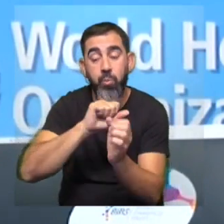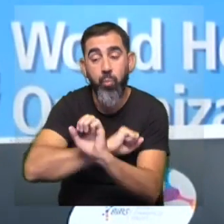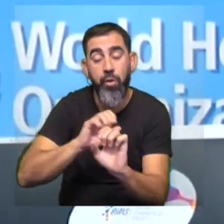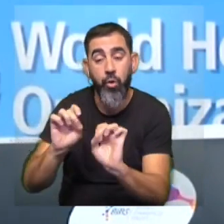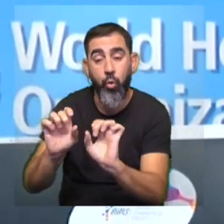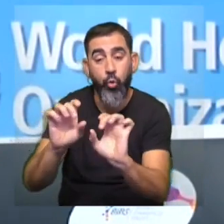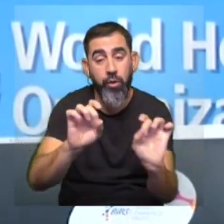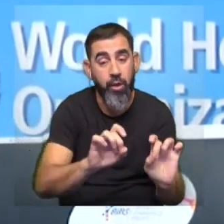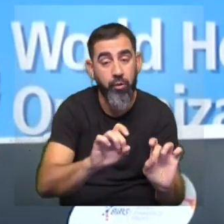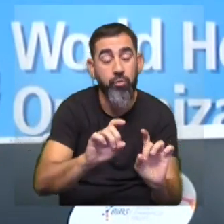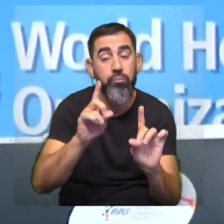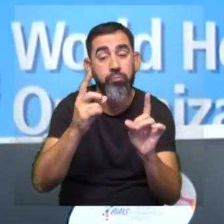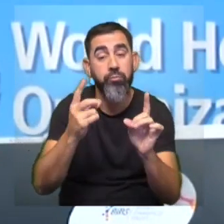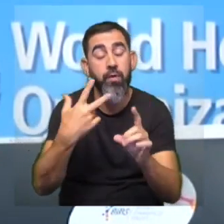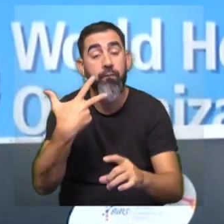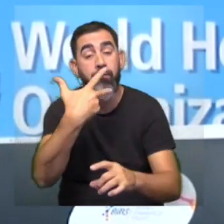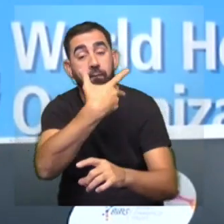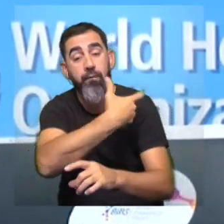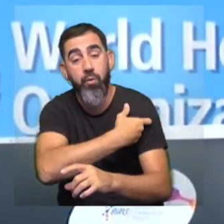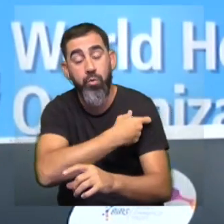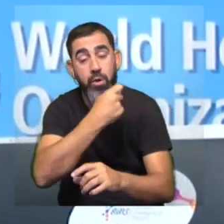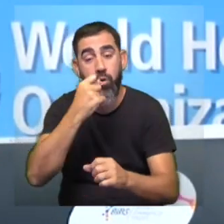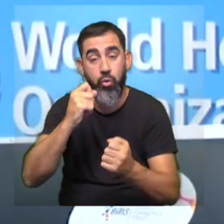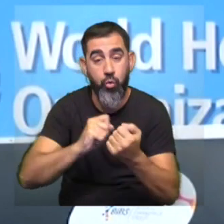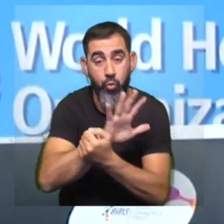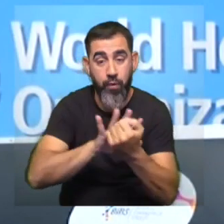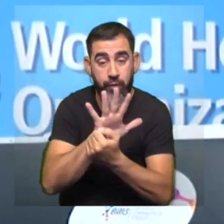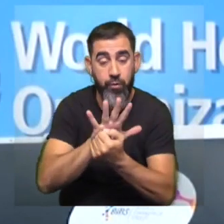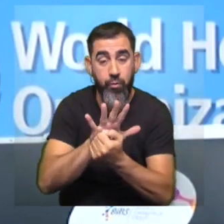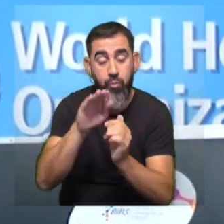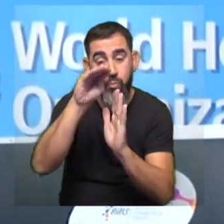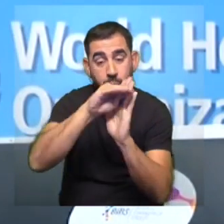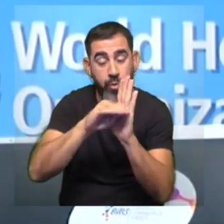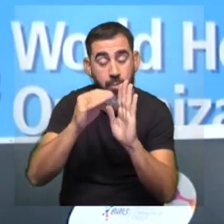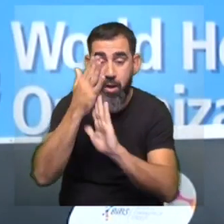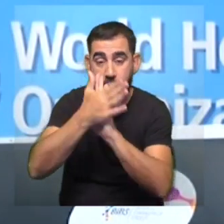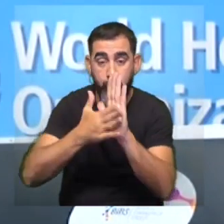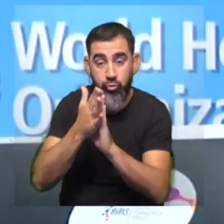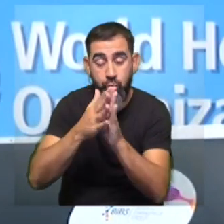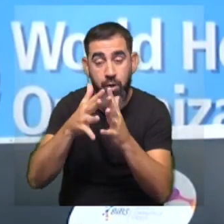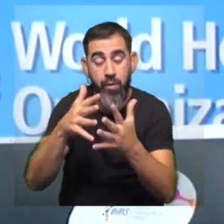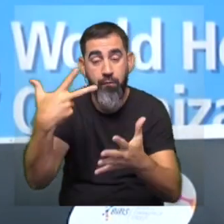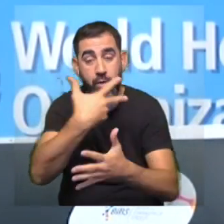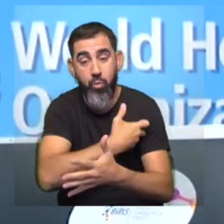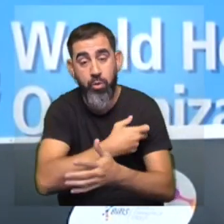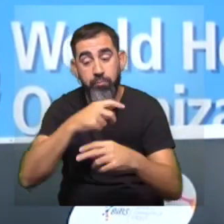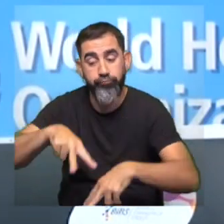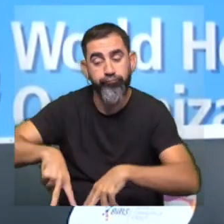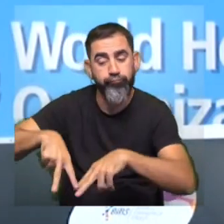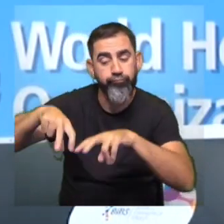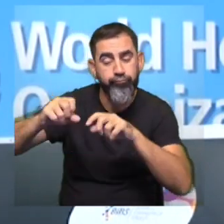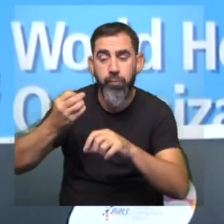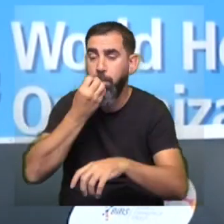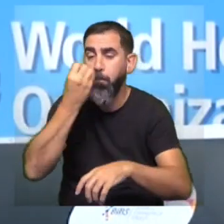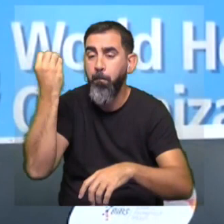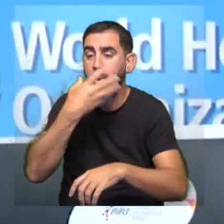brotes, integrar la vacunación contra la COVID-19 en los programas nacionales y seguir apoyando la investigación para mejorar